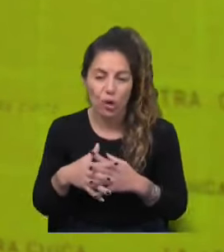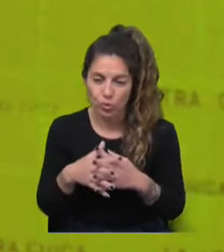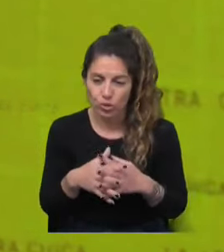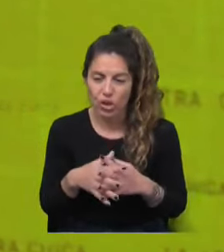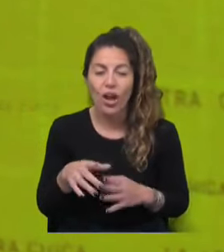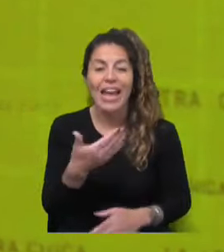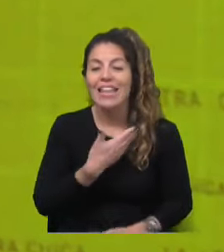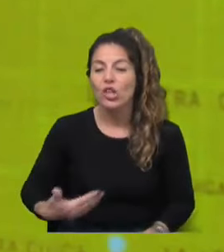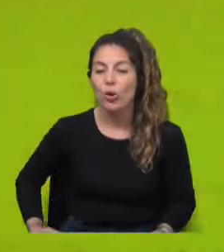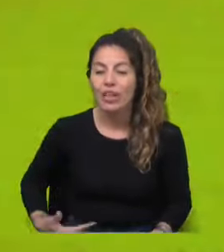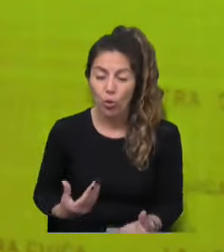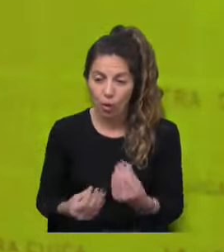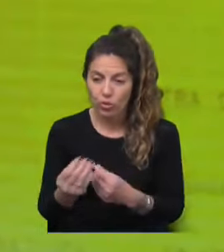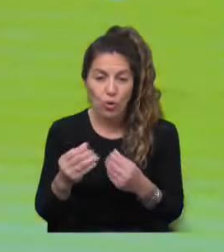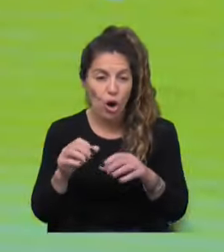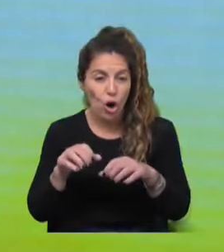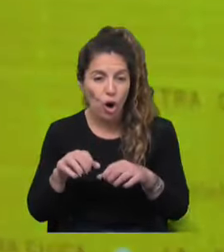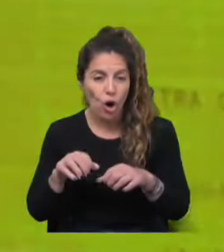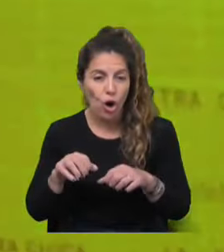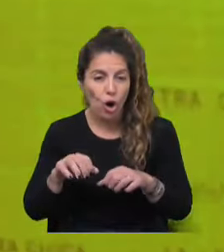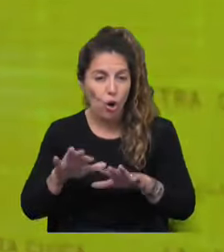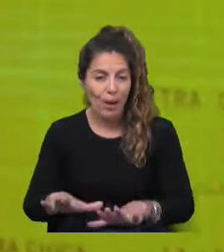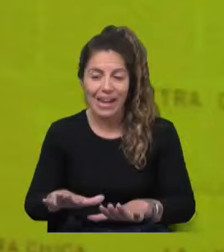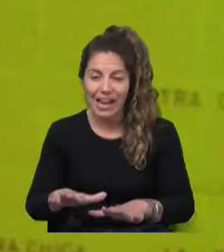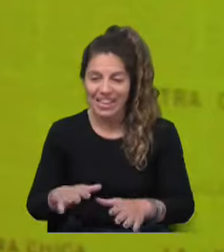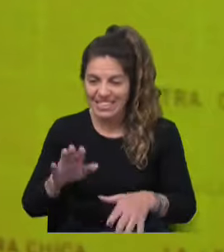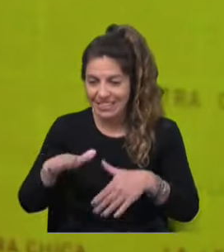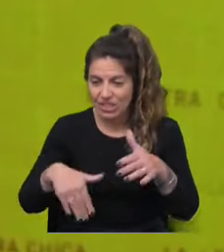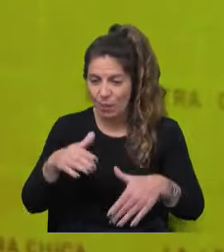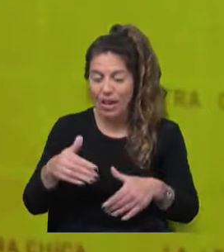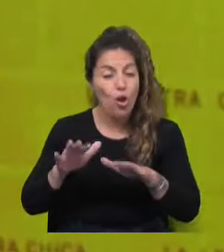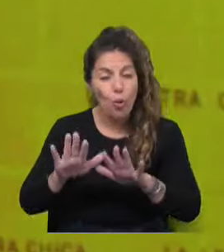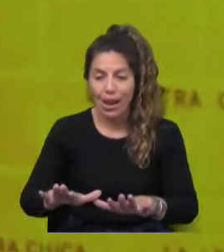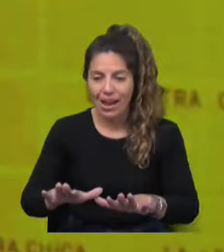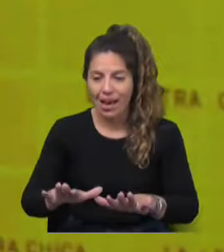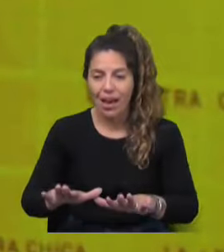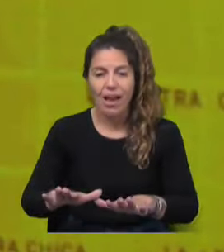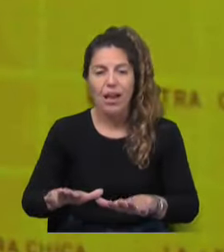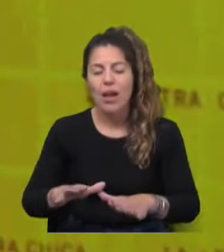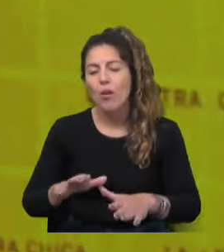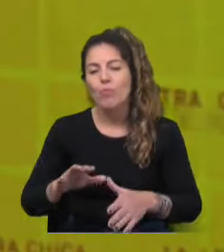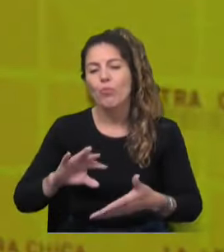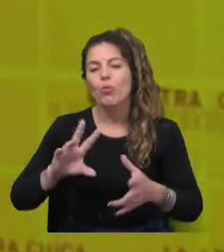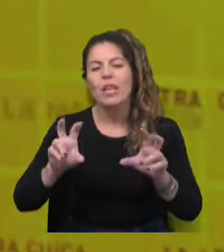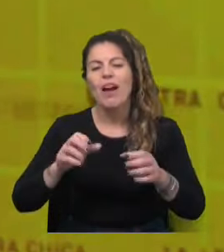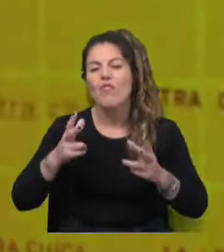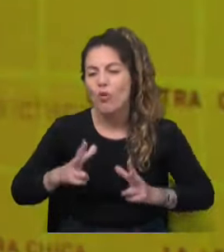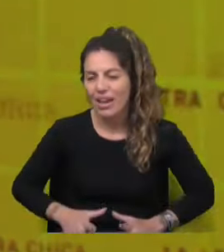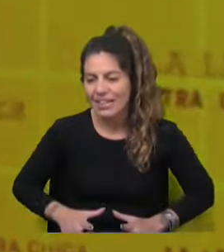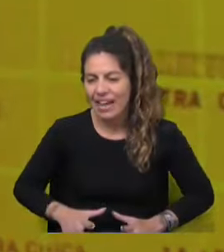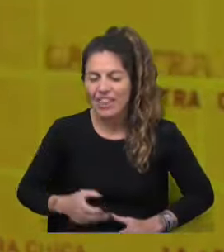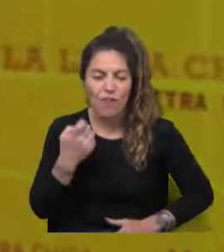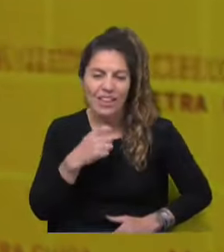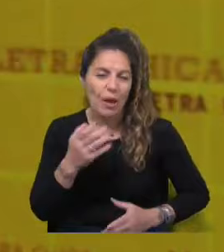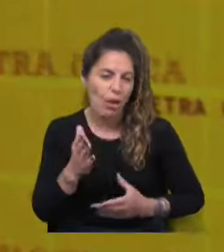Este gobierno, cuando asume, congela ese llamado, lo congela. Había algunas formalidades por las cuales faltaba